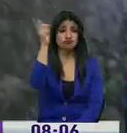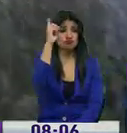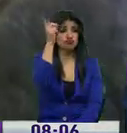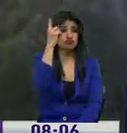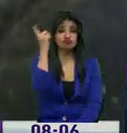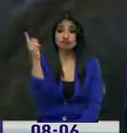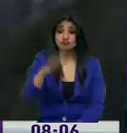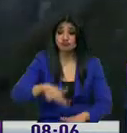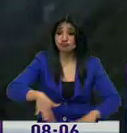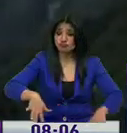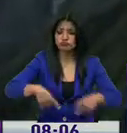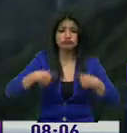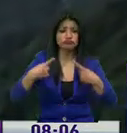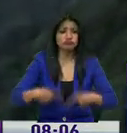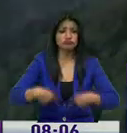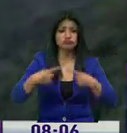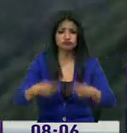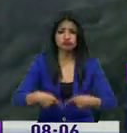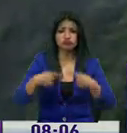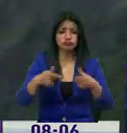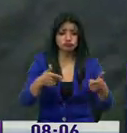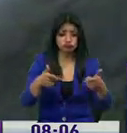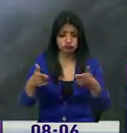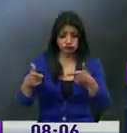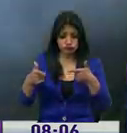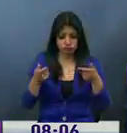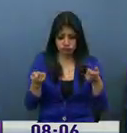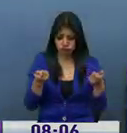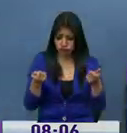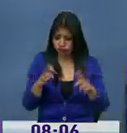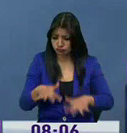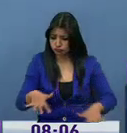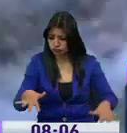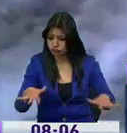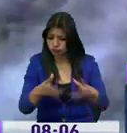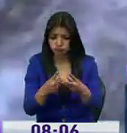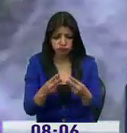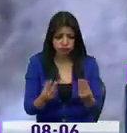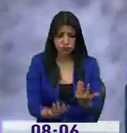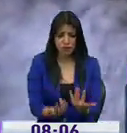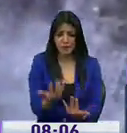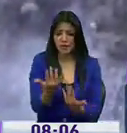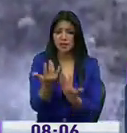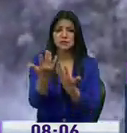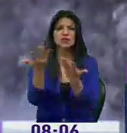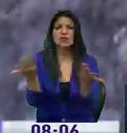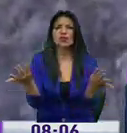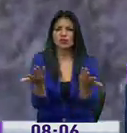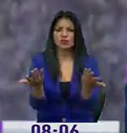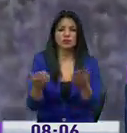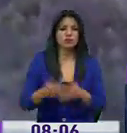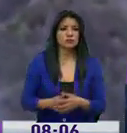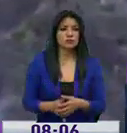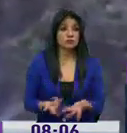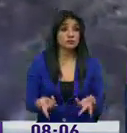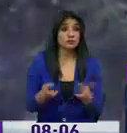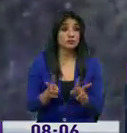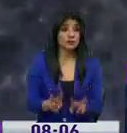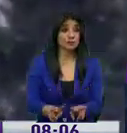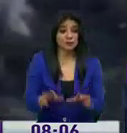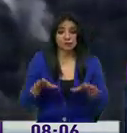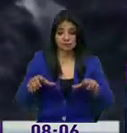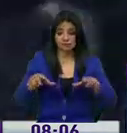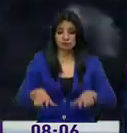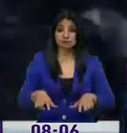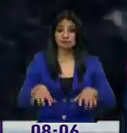realiza sobrevuelos diarios y constantes para monitorear el avance del fuego desde el aire. Así también se ha instalado un